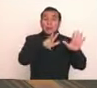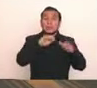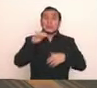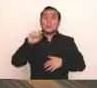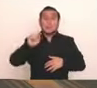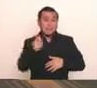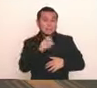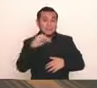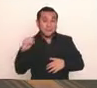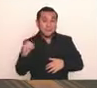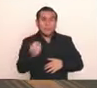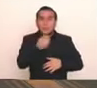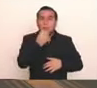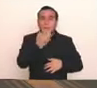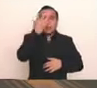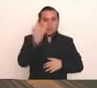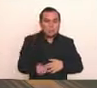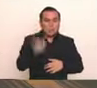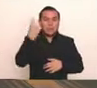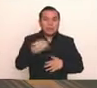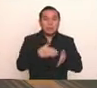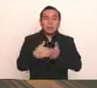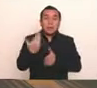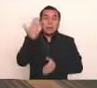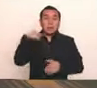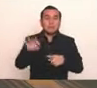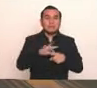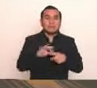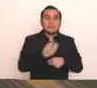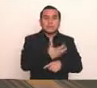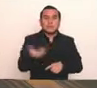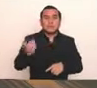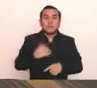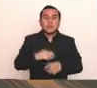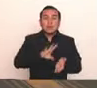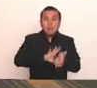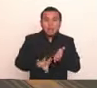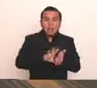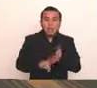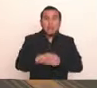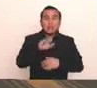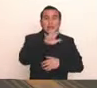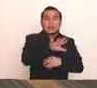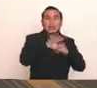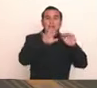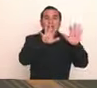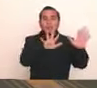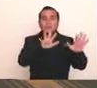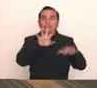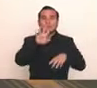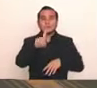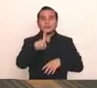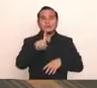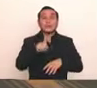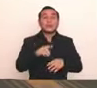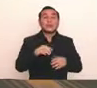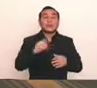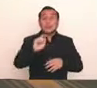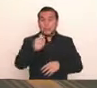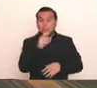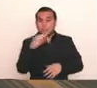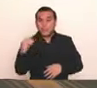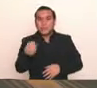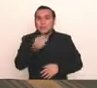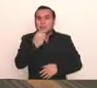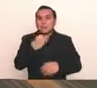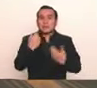en alimentos a diario desde que se iniciaron a funcionar y se haga alrededor de 591.000 platos de comida se